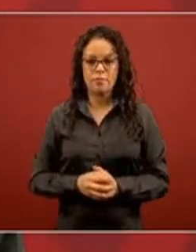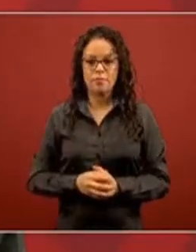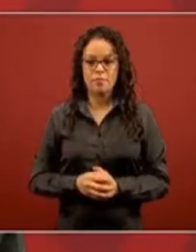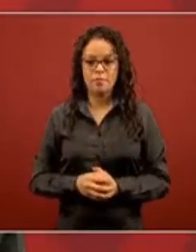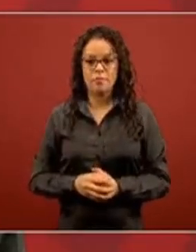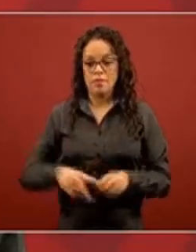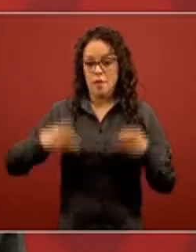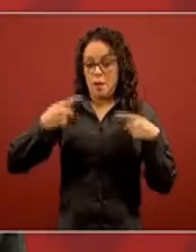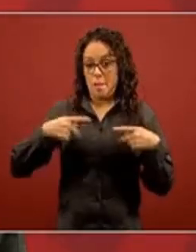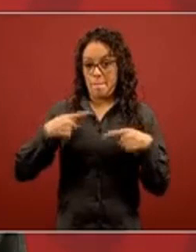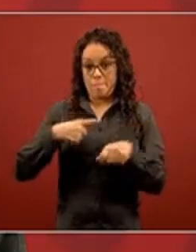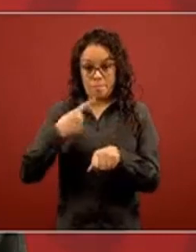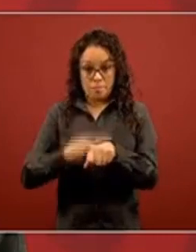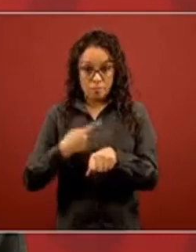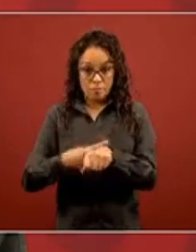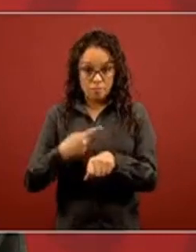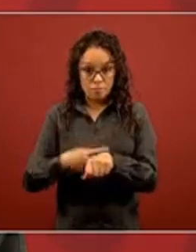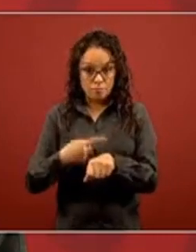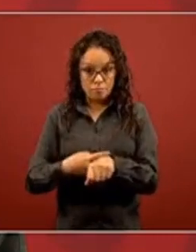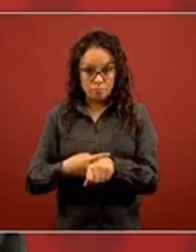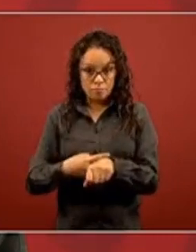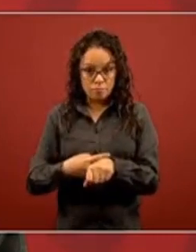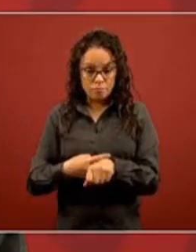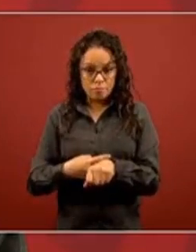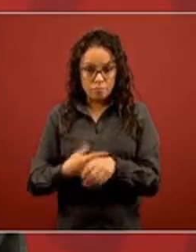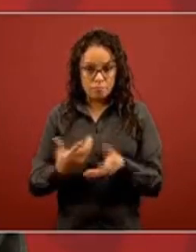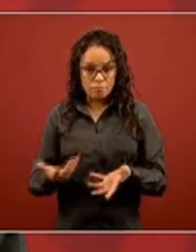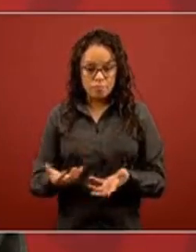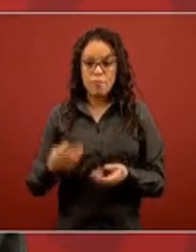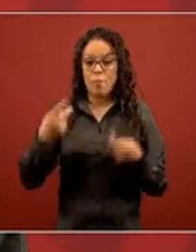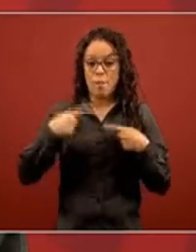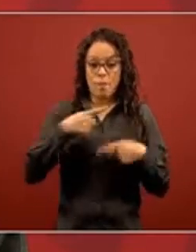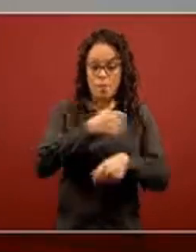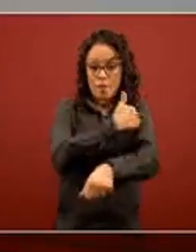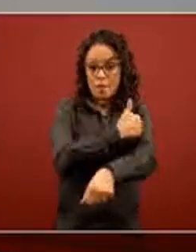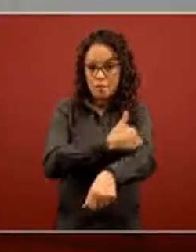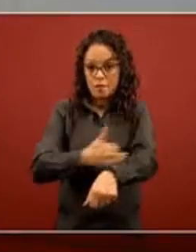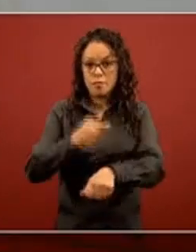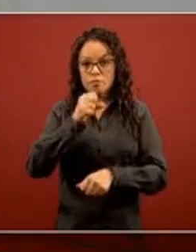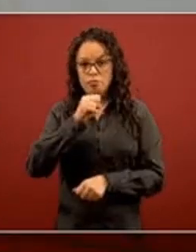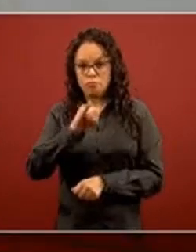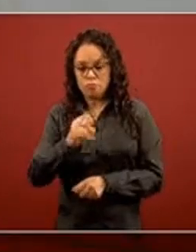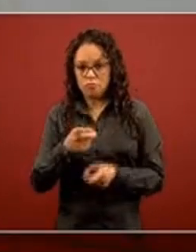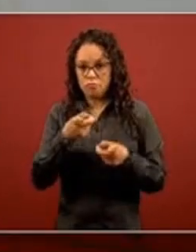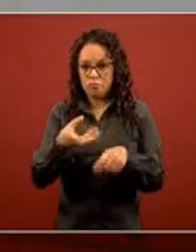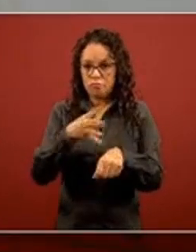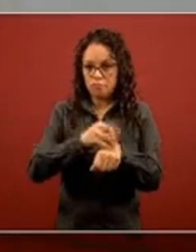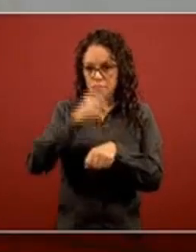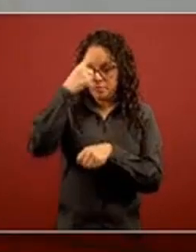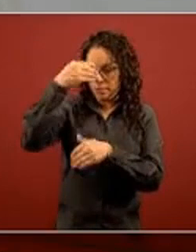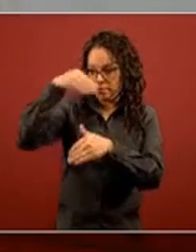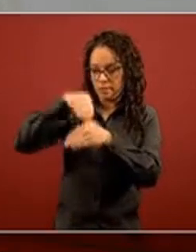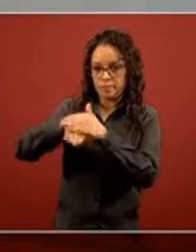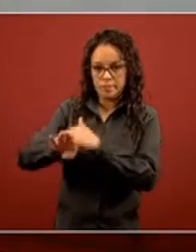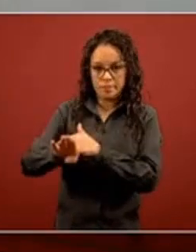paciente o alguien que no sea un familiar autorizado de un paciente.